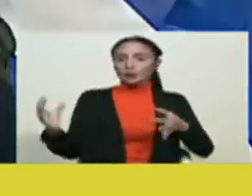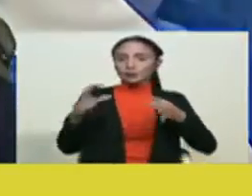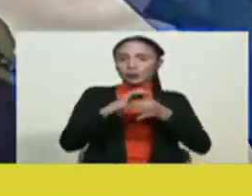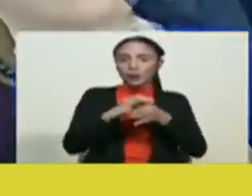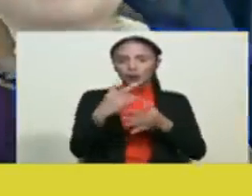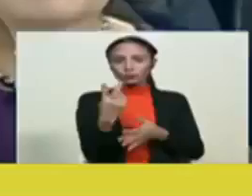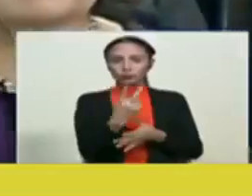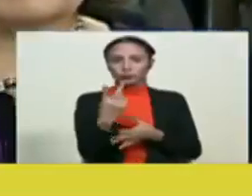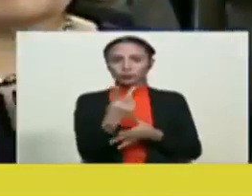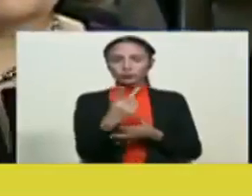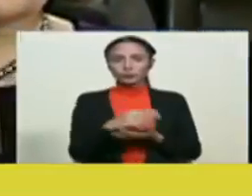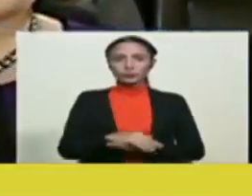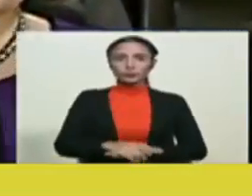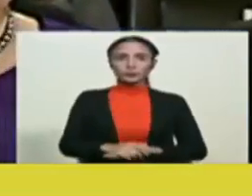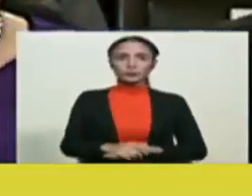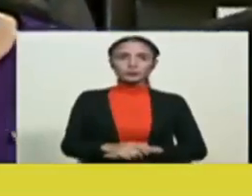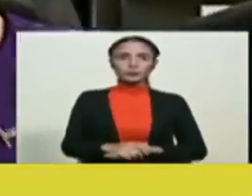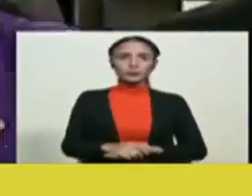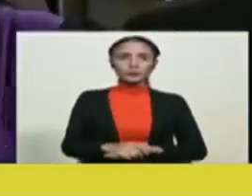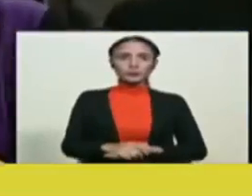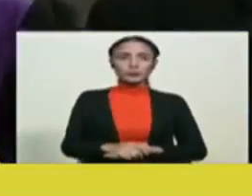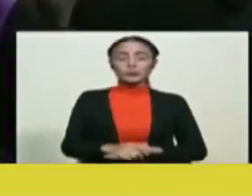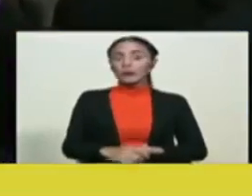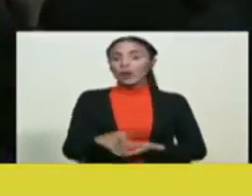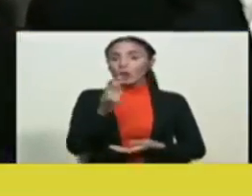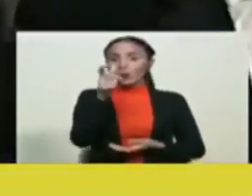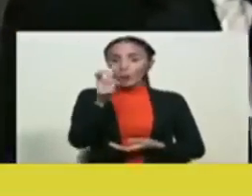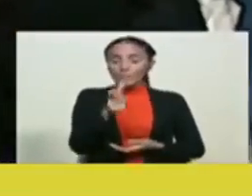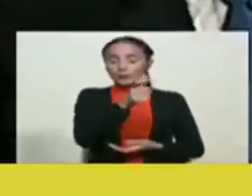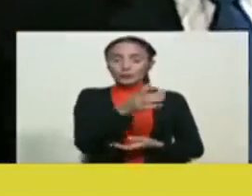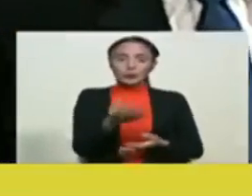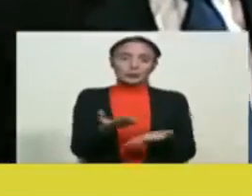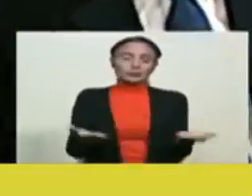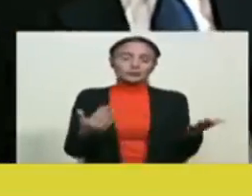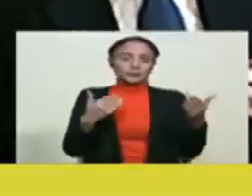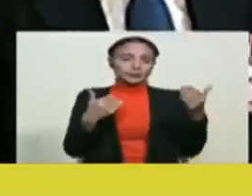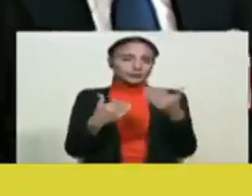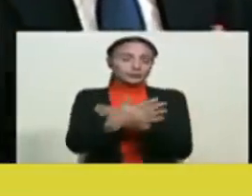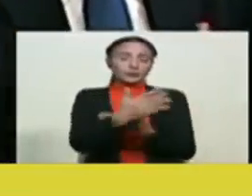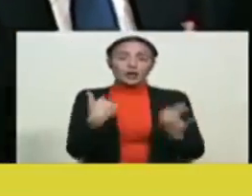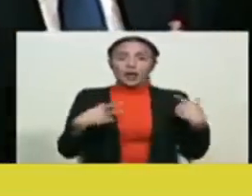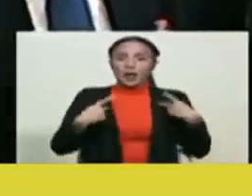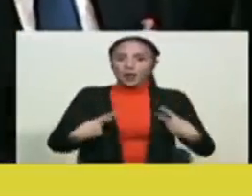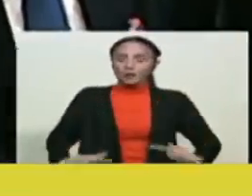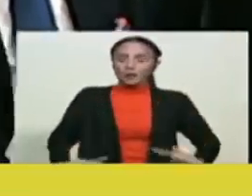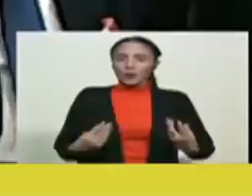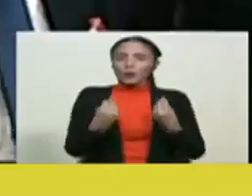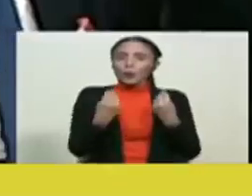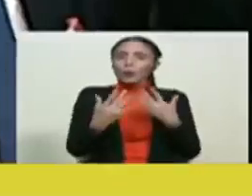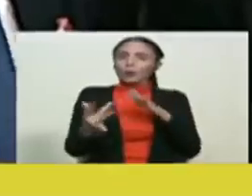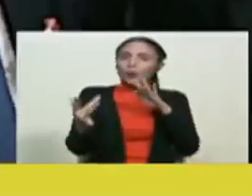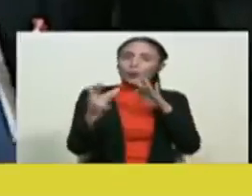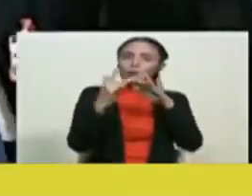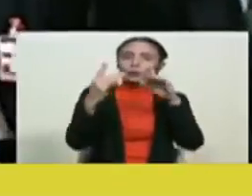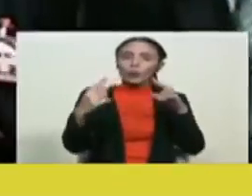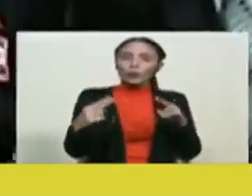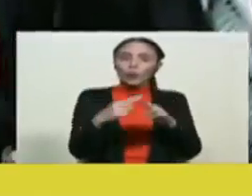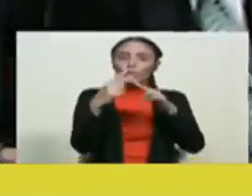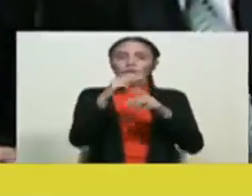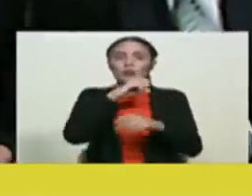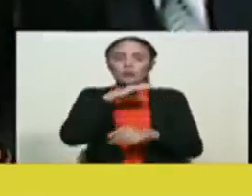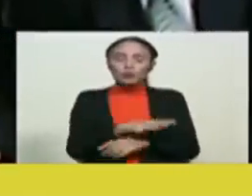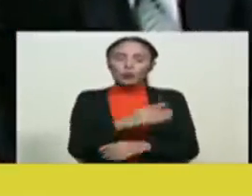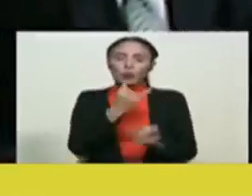dos dos gigantes que la vida nos dio el privilegio de conocer